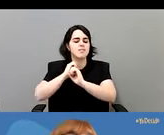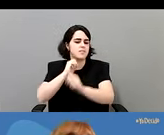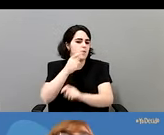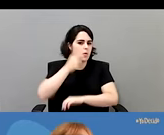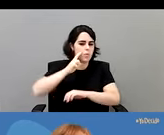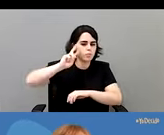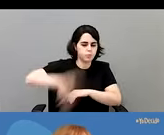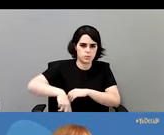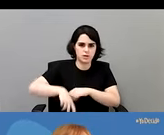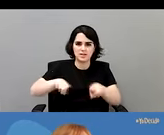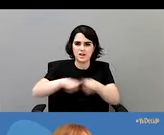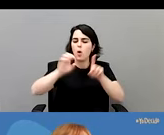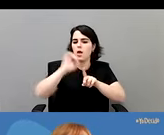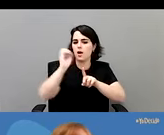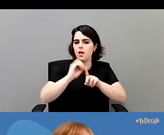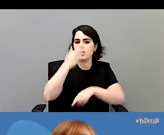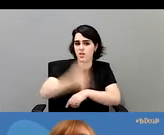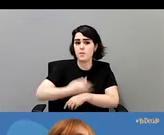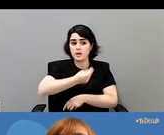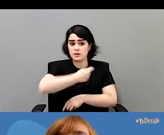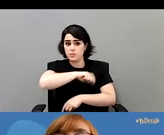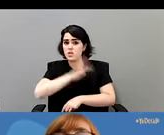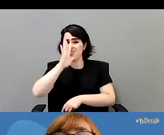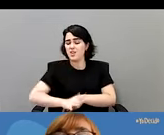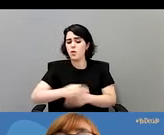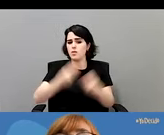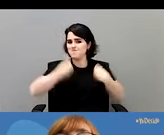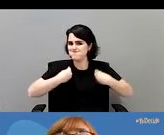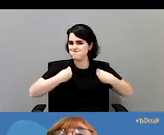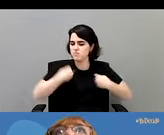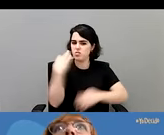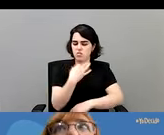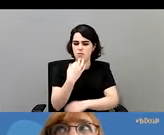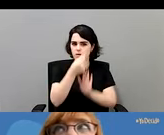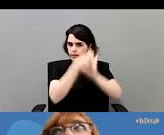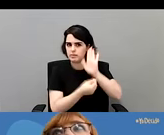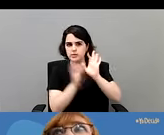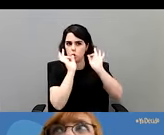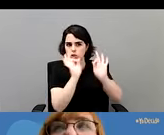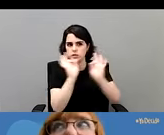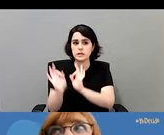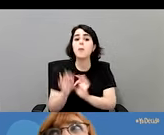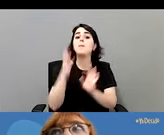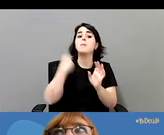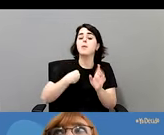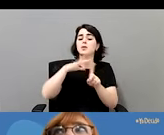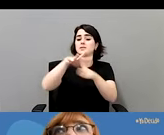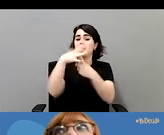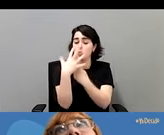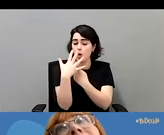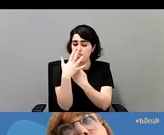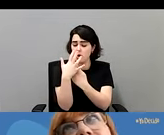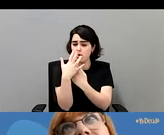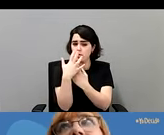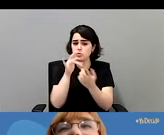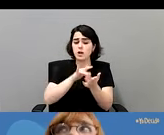vivido 5 años en España. Esos son los requisitos. Ahora, ¿ocurre lo mismo cuando una